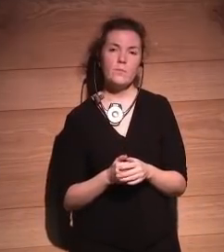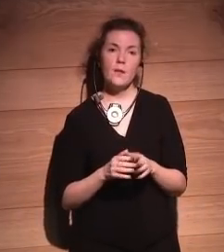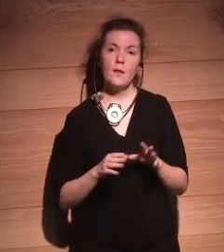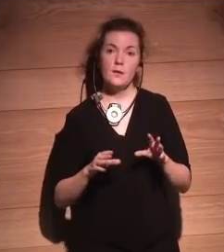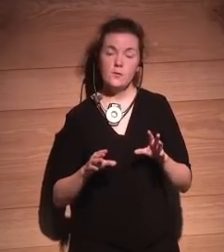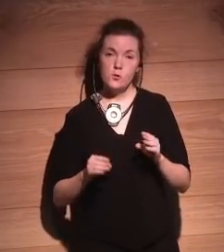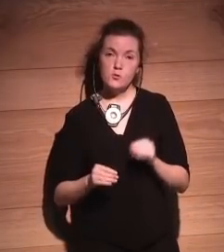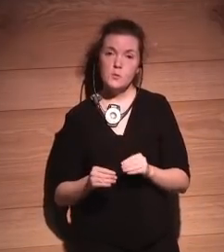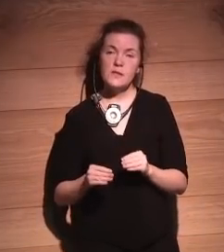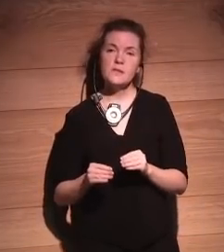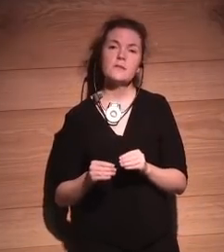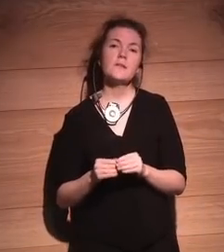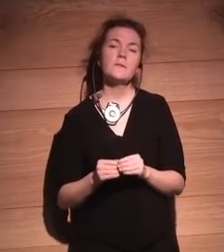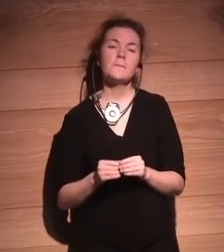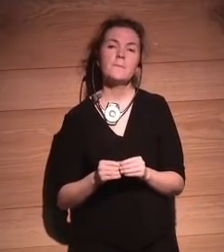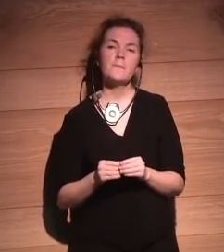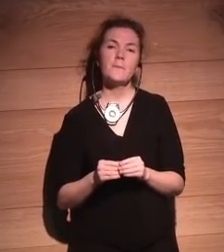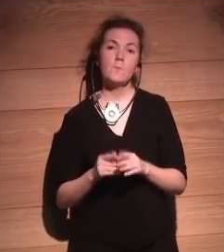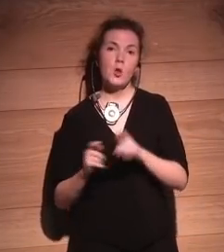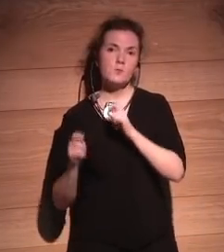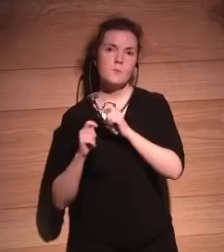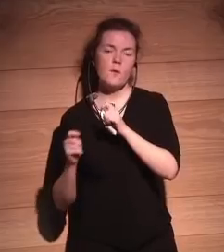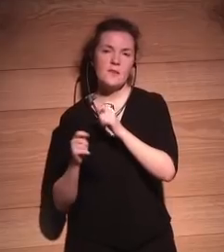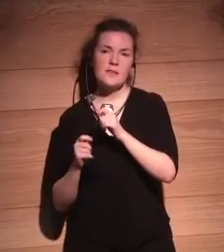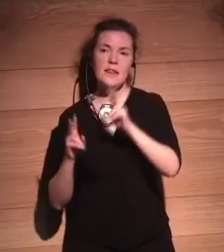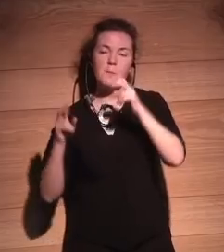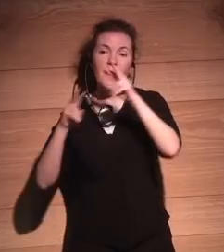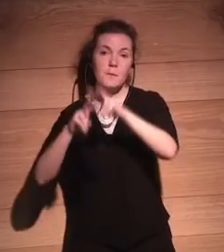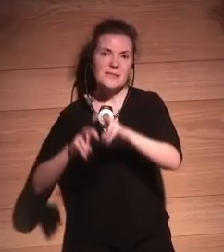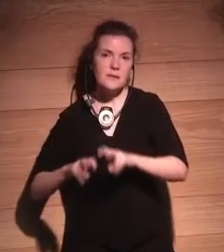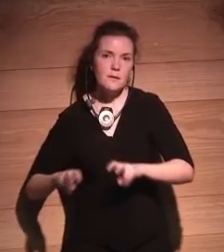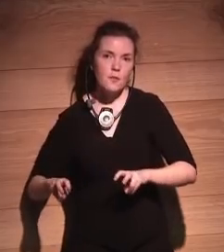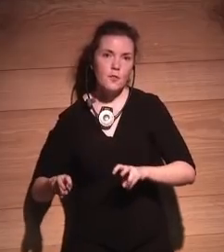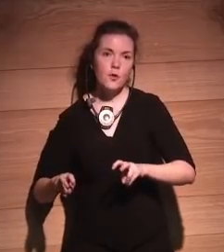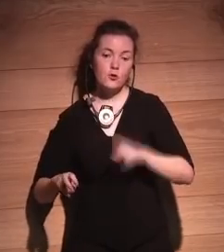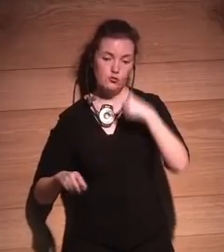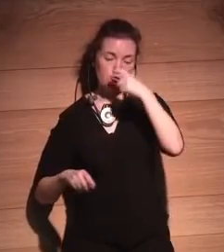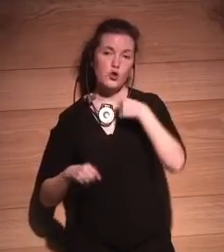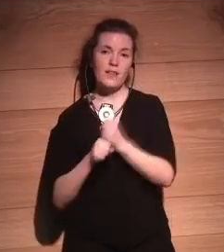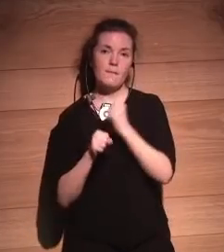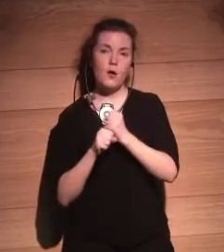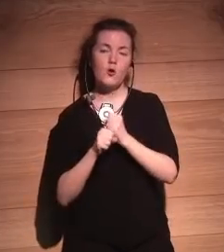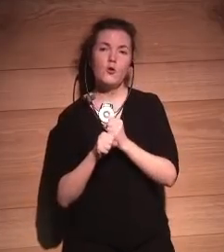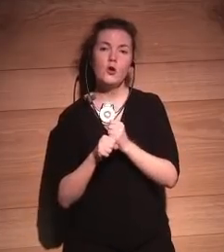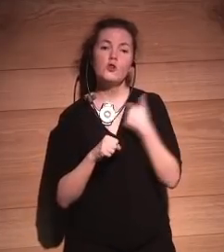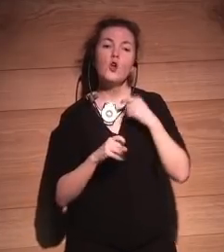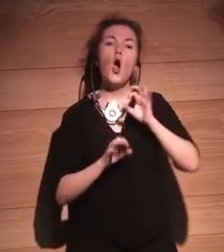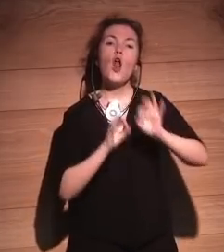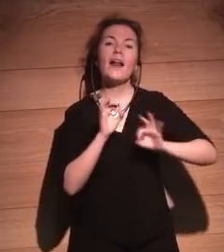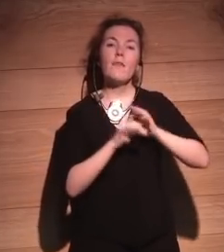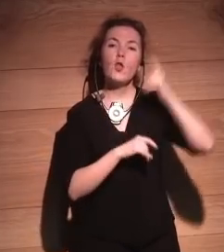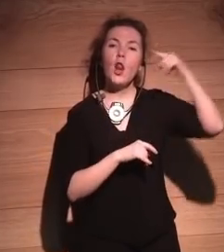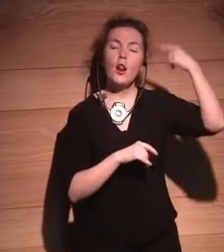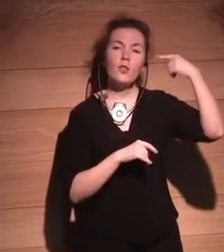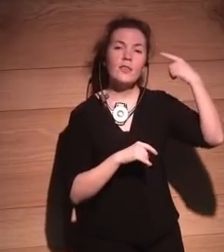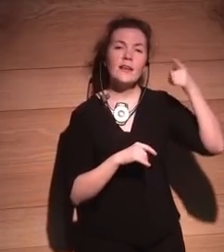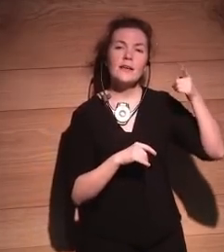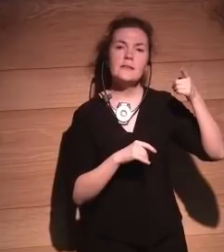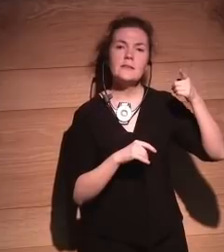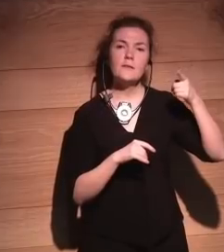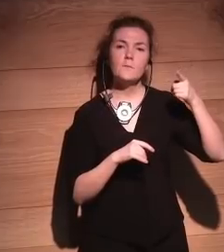asumirse por parte de los periodistas, sobre todo la parte de investigación, que es la que yo trabajo. Yo llevo una organización en Londres que es